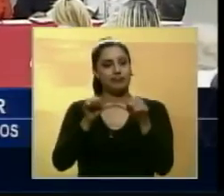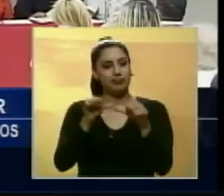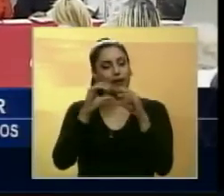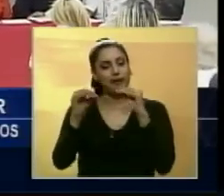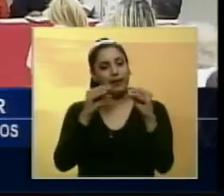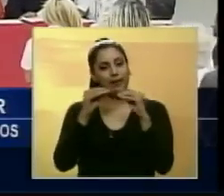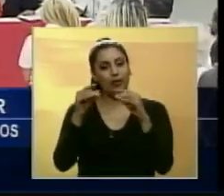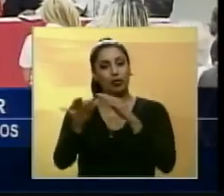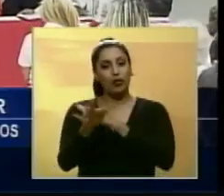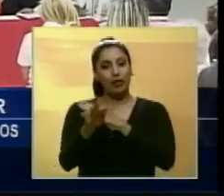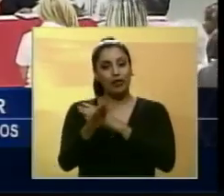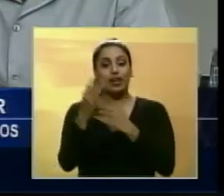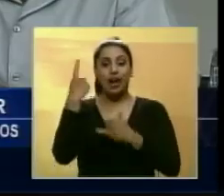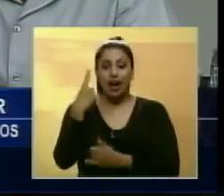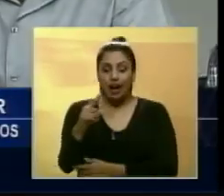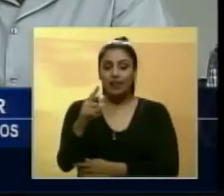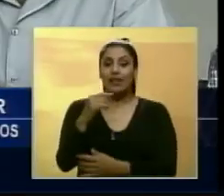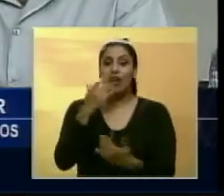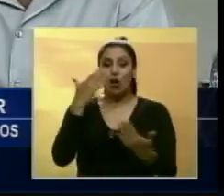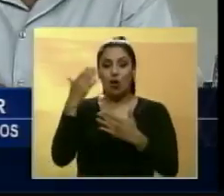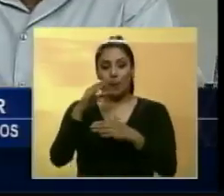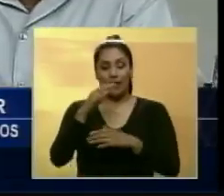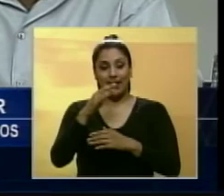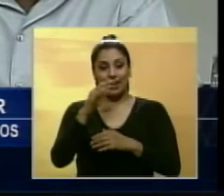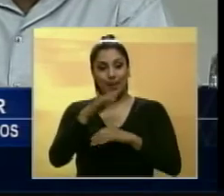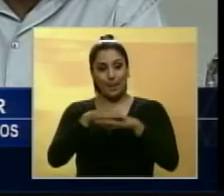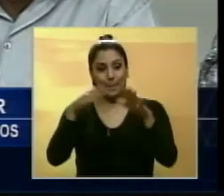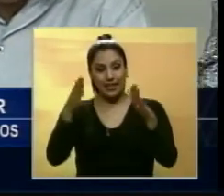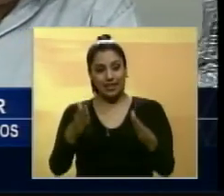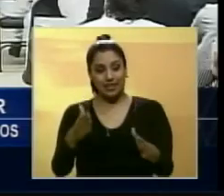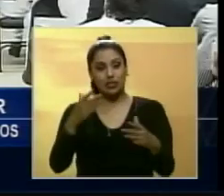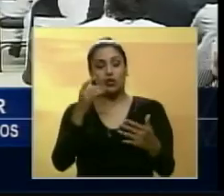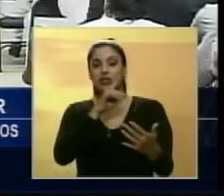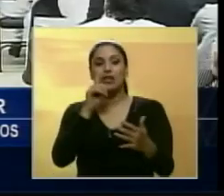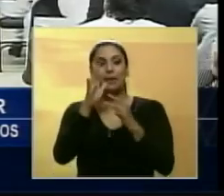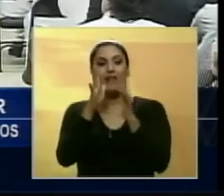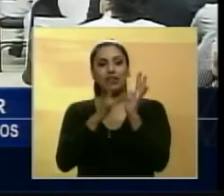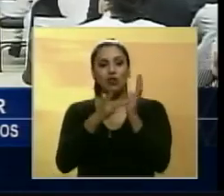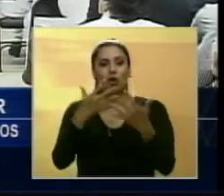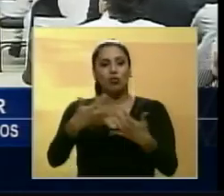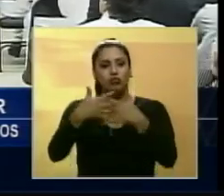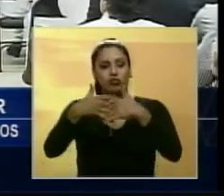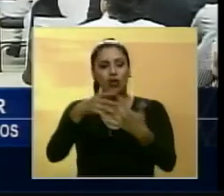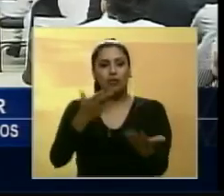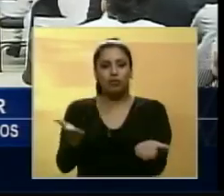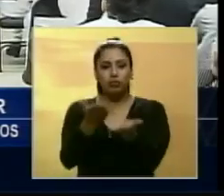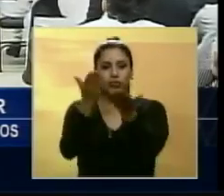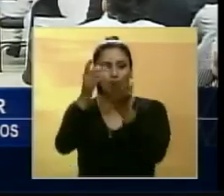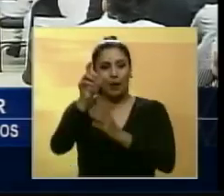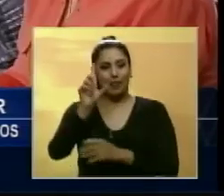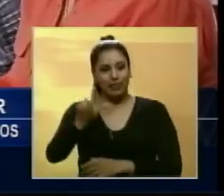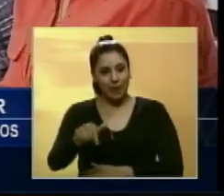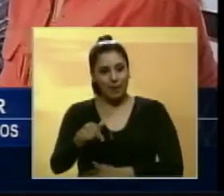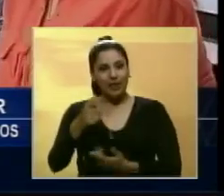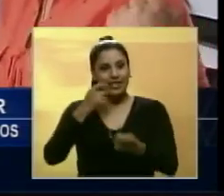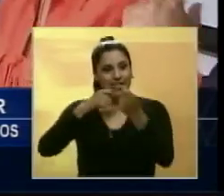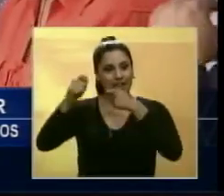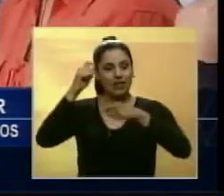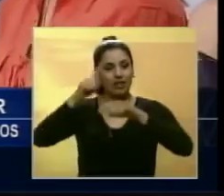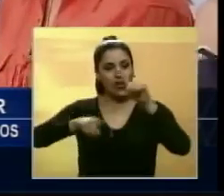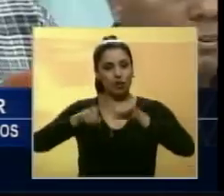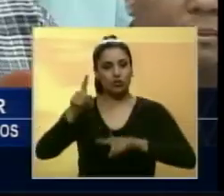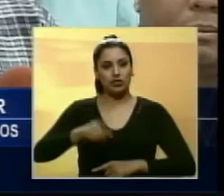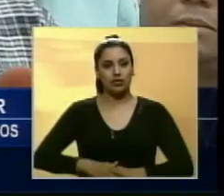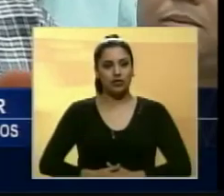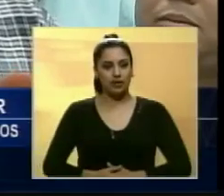El ministro Jesús Farías realizó una mesa de trabajo con los industriales de Valles del Tuy para impulsar la producción nacional y las